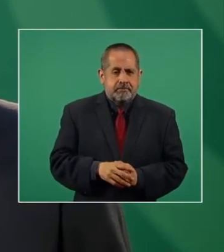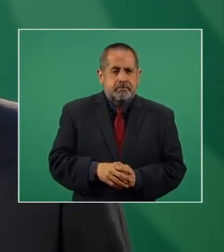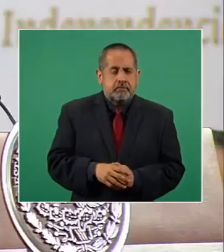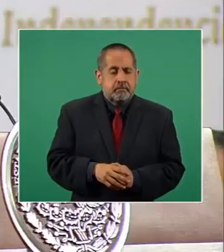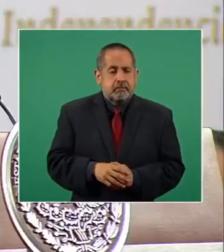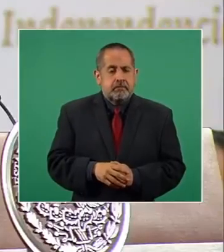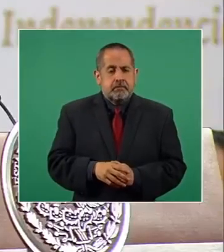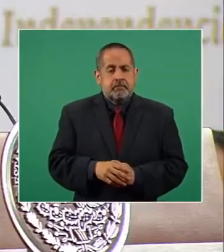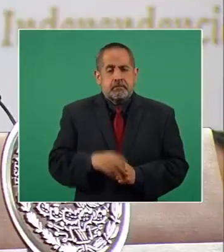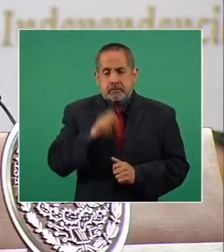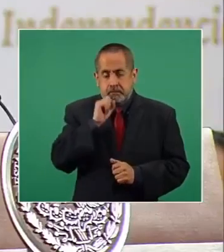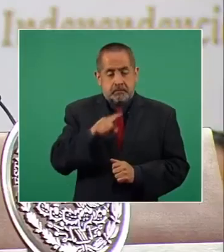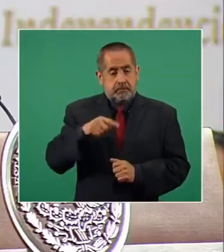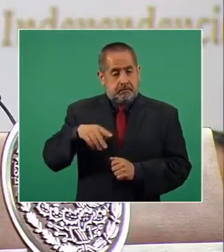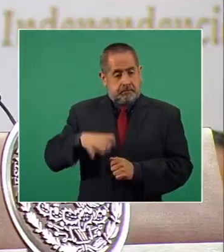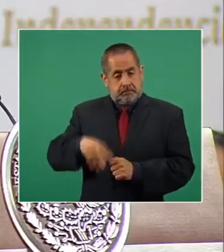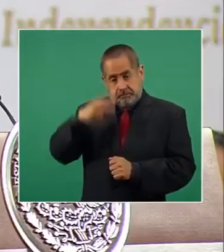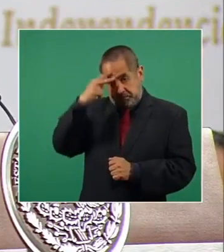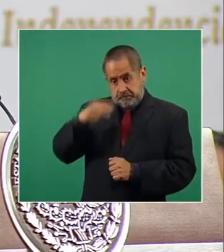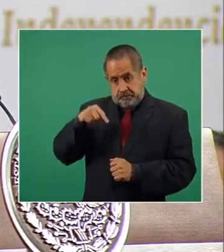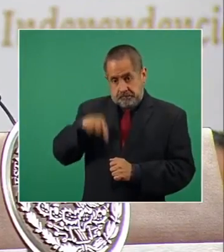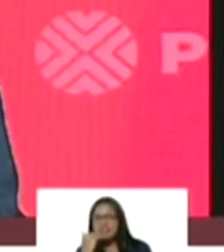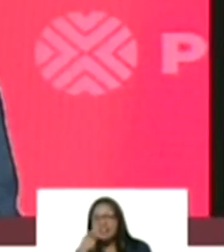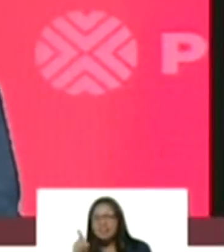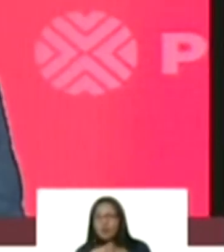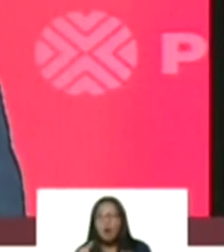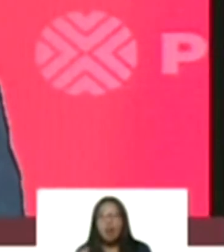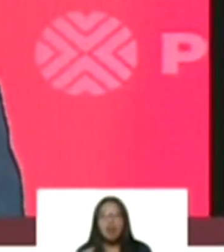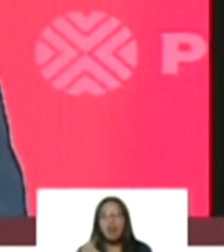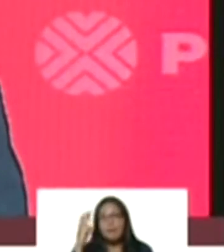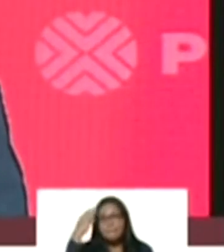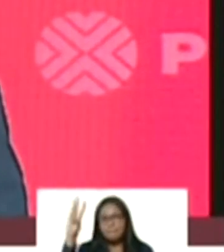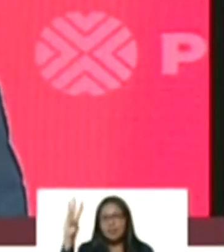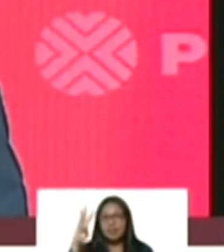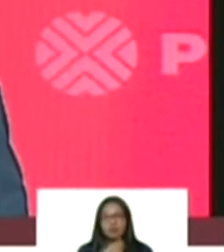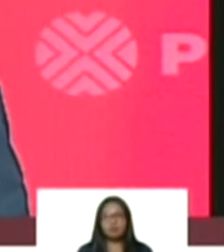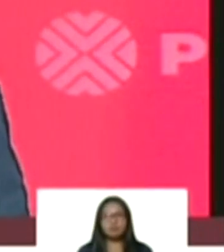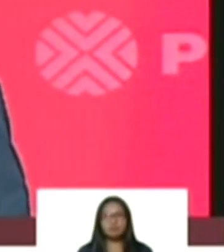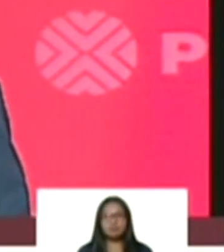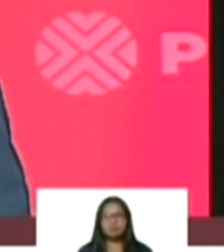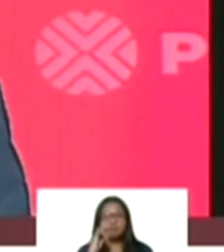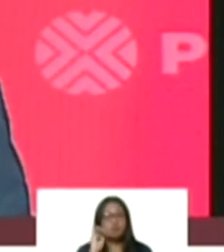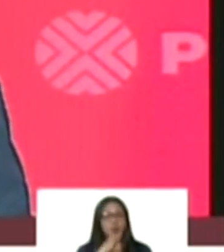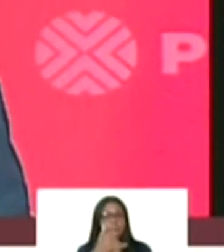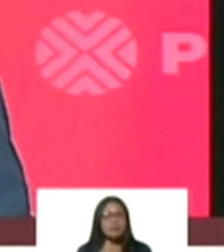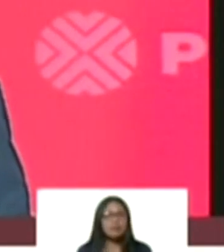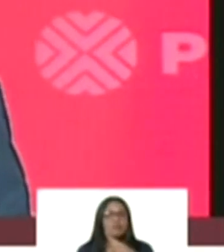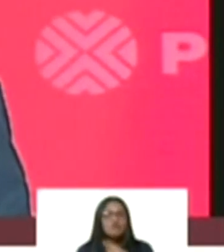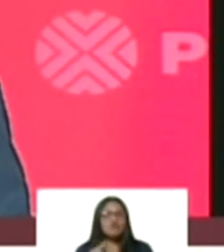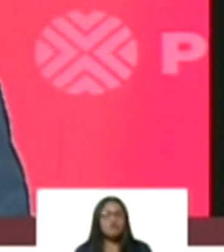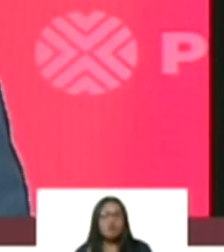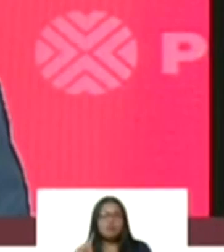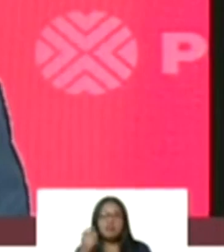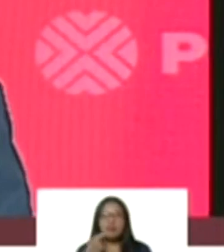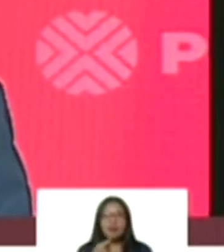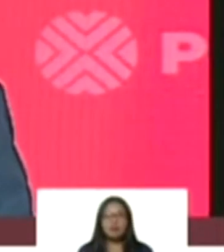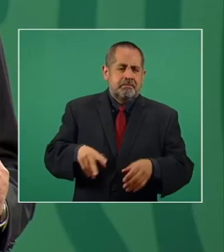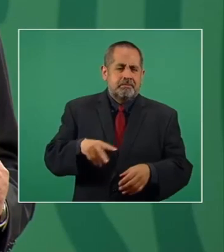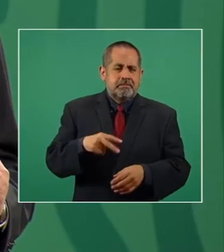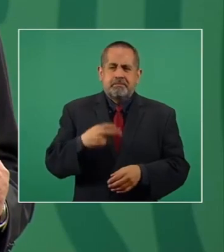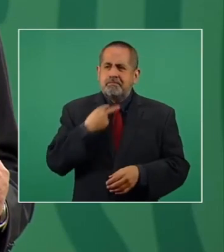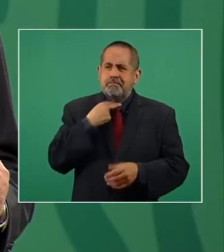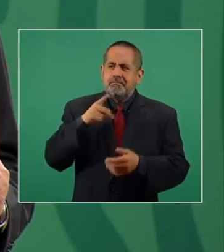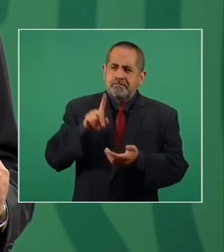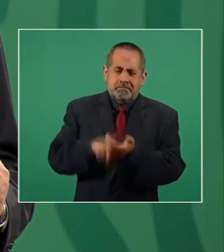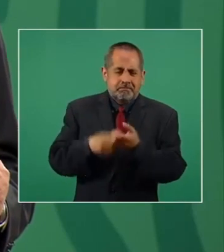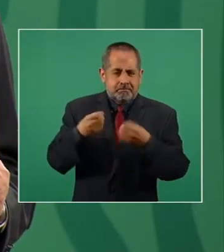y en el caso de México hemos avanzado. Y ahora el presidente de Venezuela, Nicolás Maduro, a modo de burla, propuso al